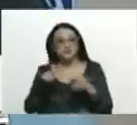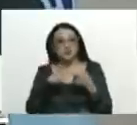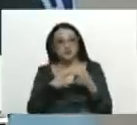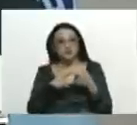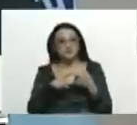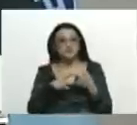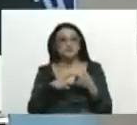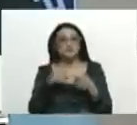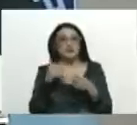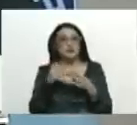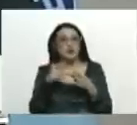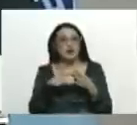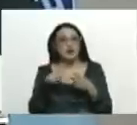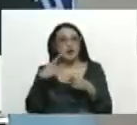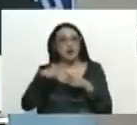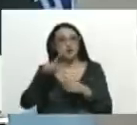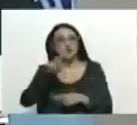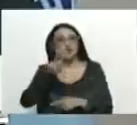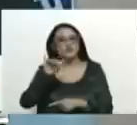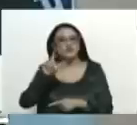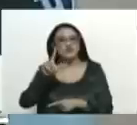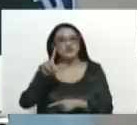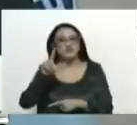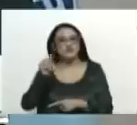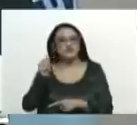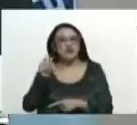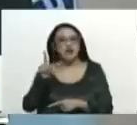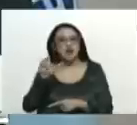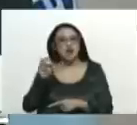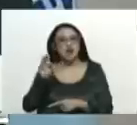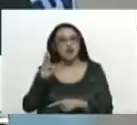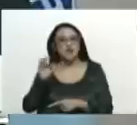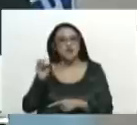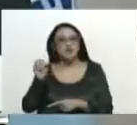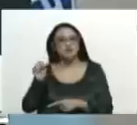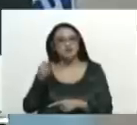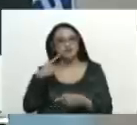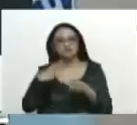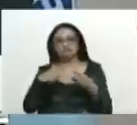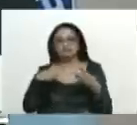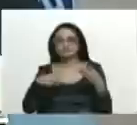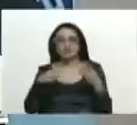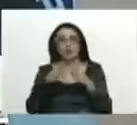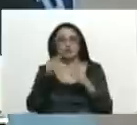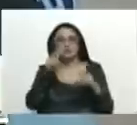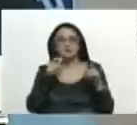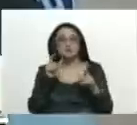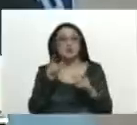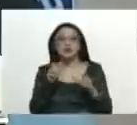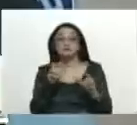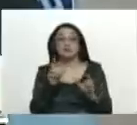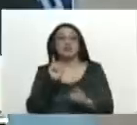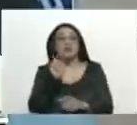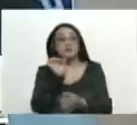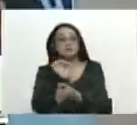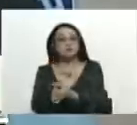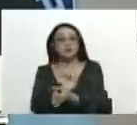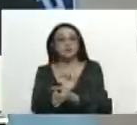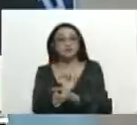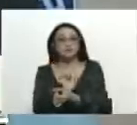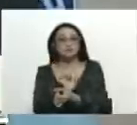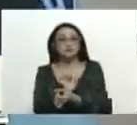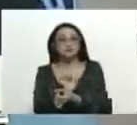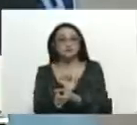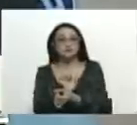al igual que Villalobos nervios Villalobos al igual que Javier Alvarado todos tienen orden de aprehensión y